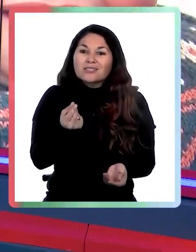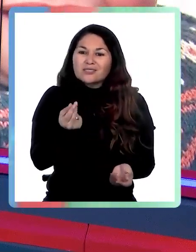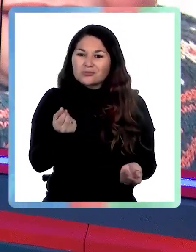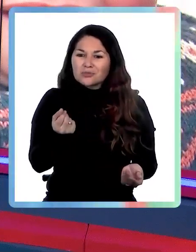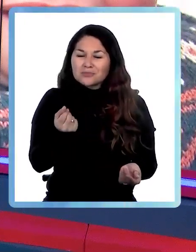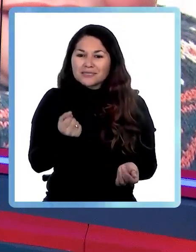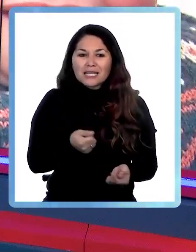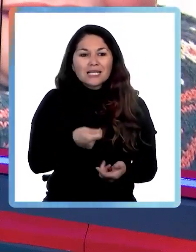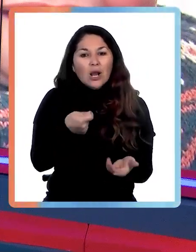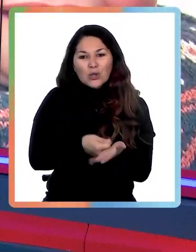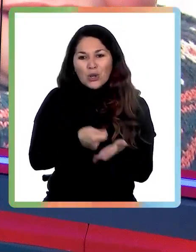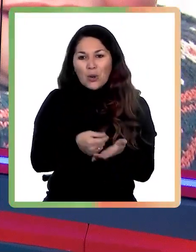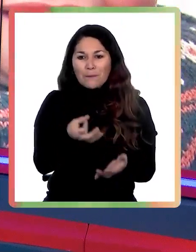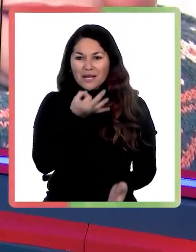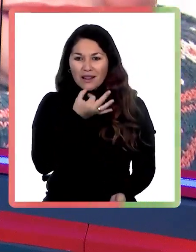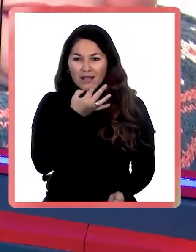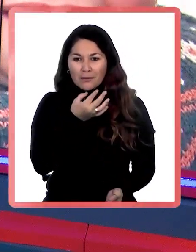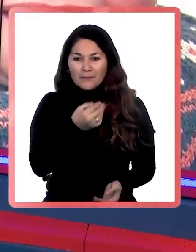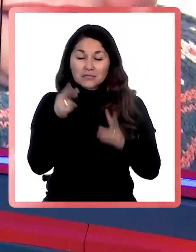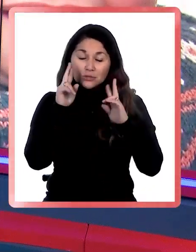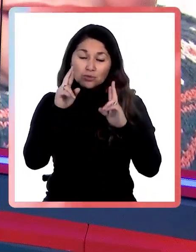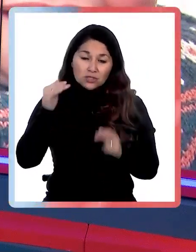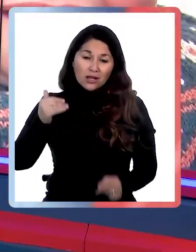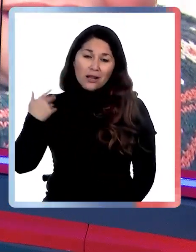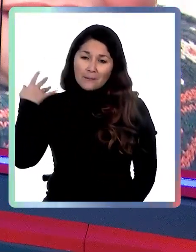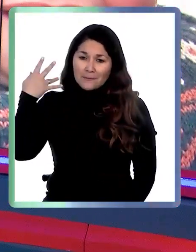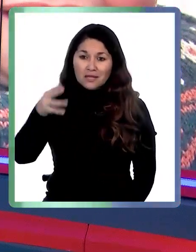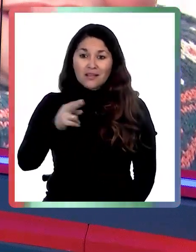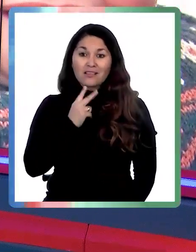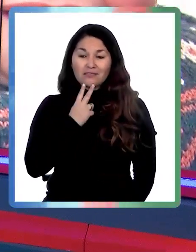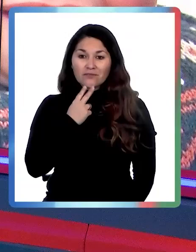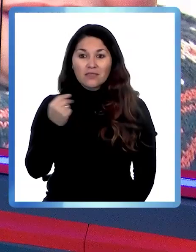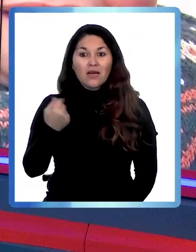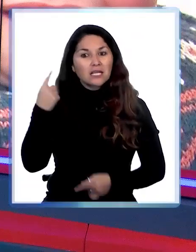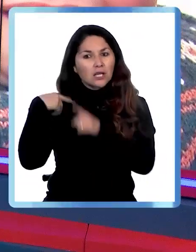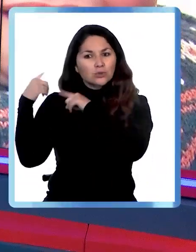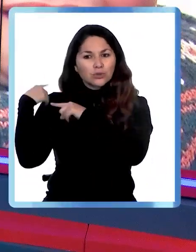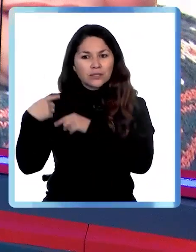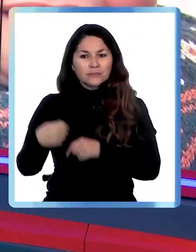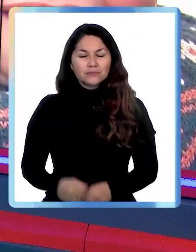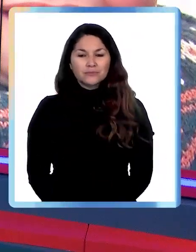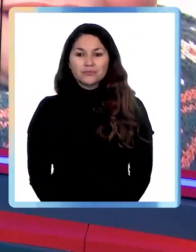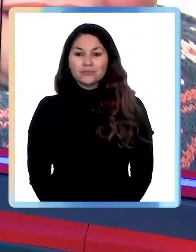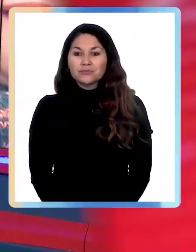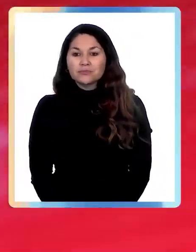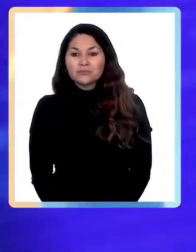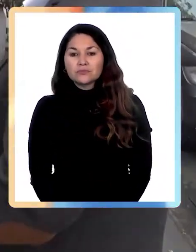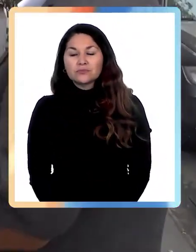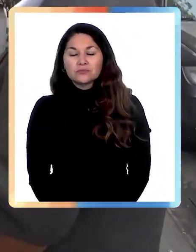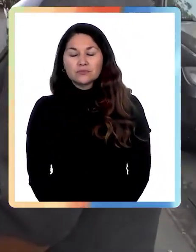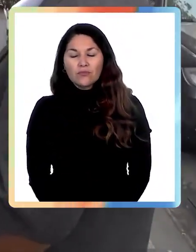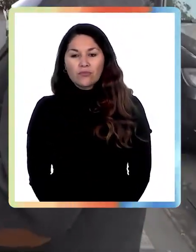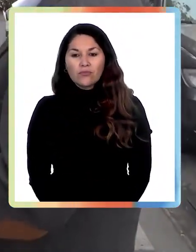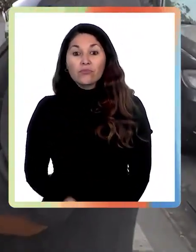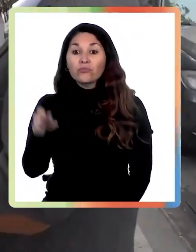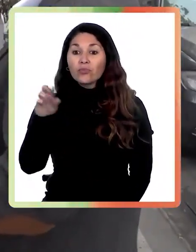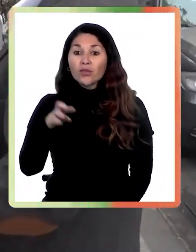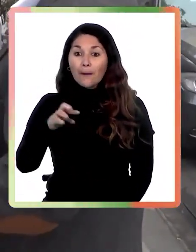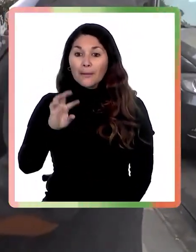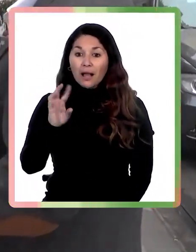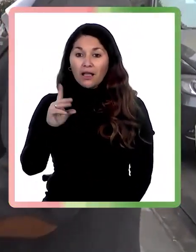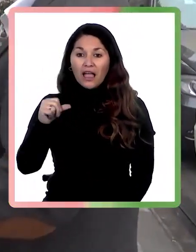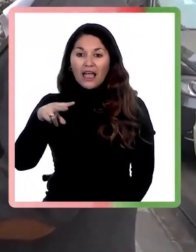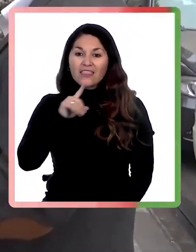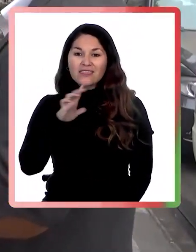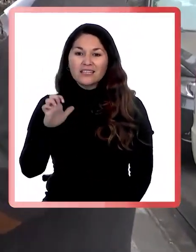medicamento que podría extenderle la vida antofagasta televisión con la historia de esta familia